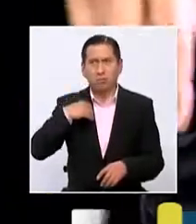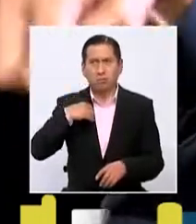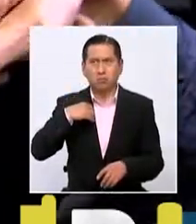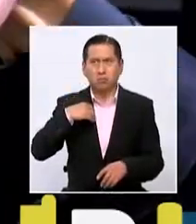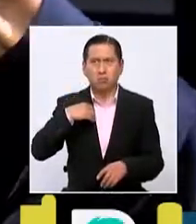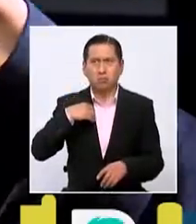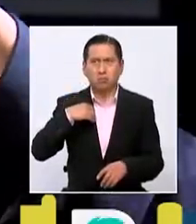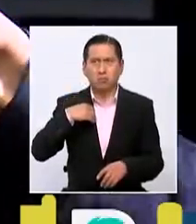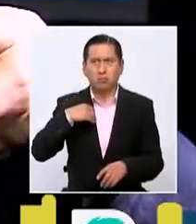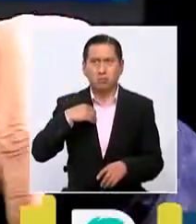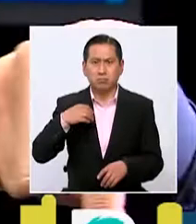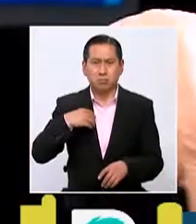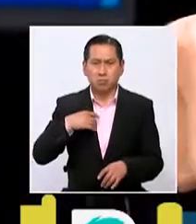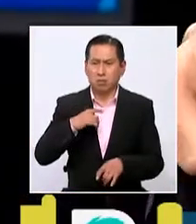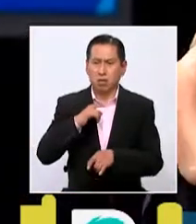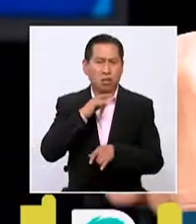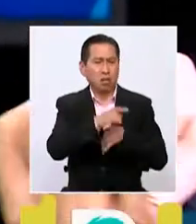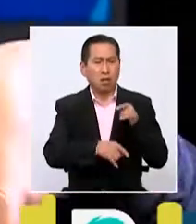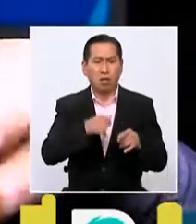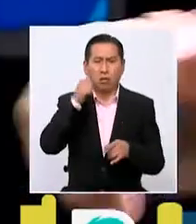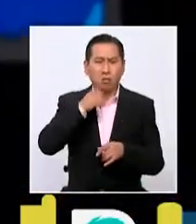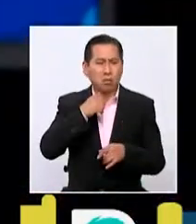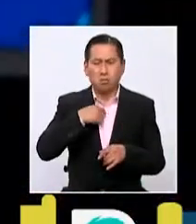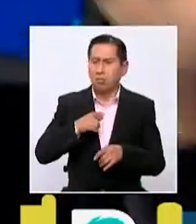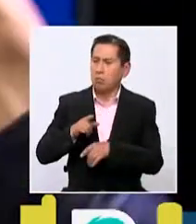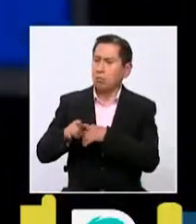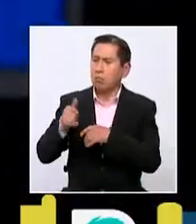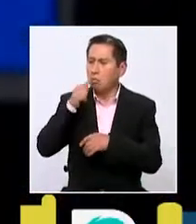montándole cuernos y siendo el infiel a su esposa con infinidad de